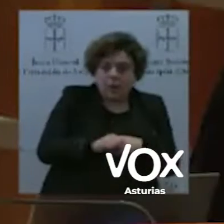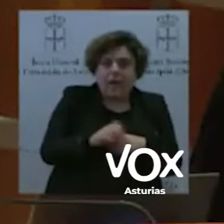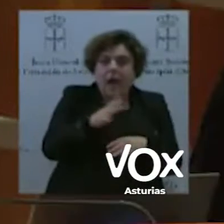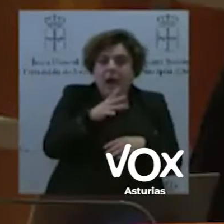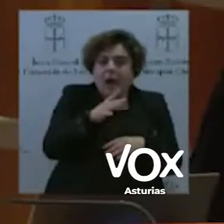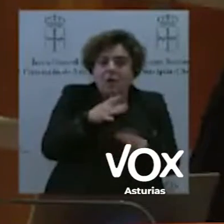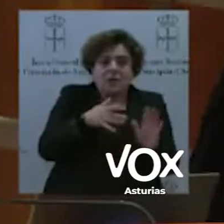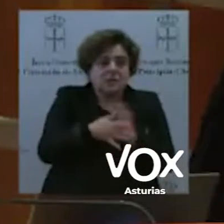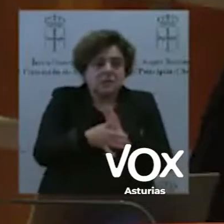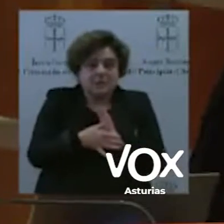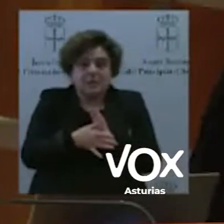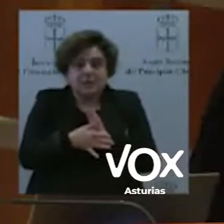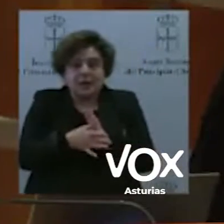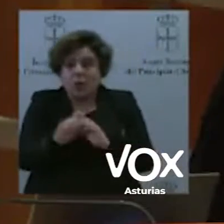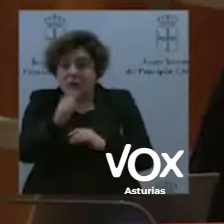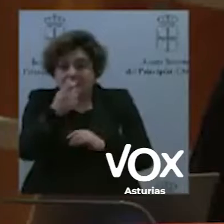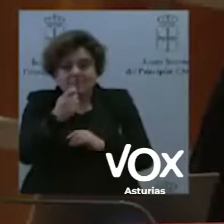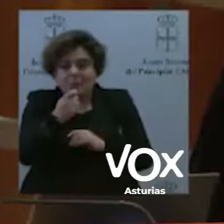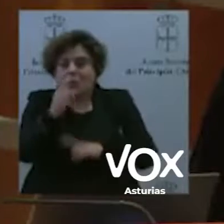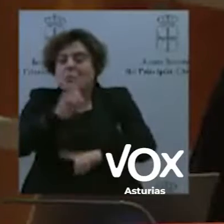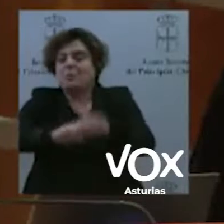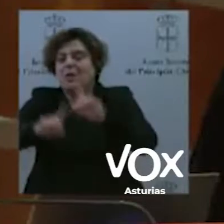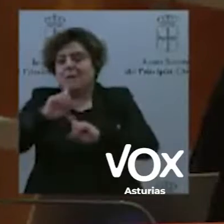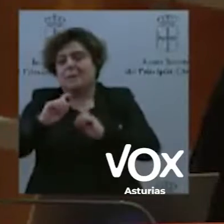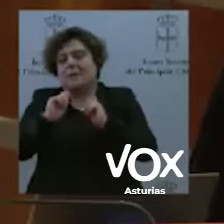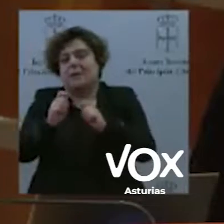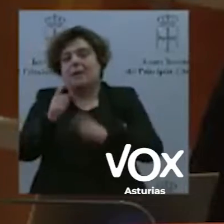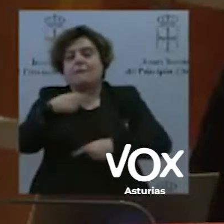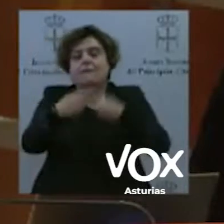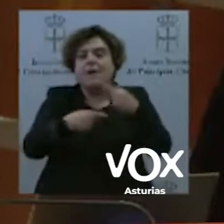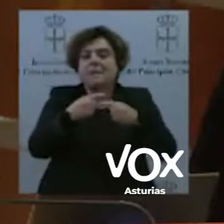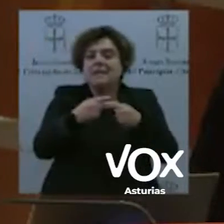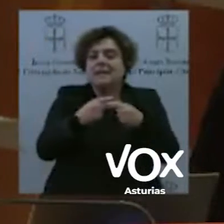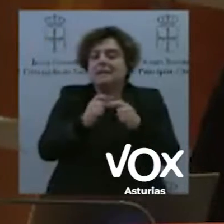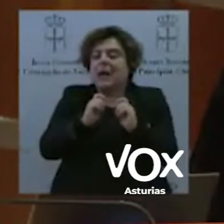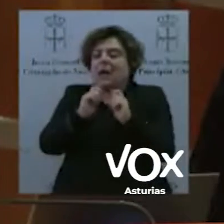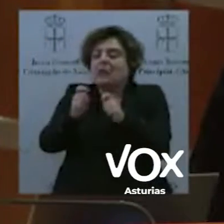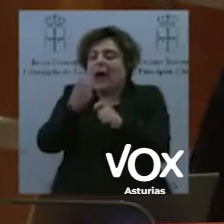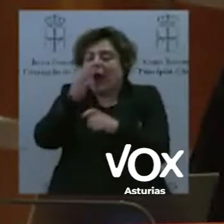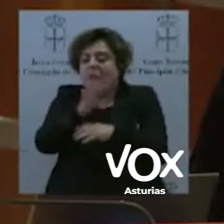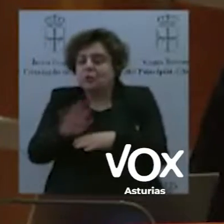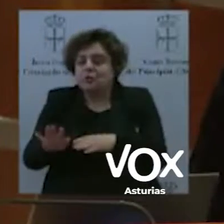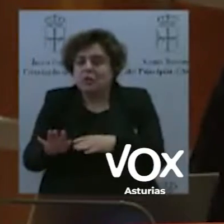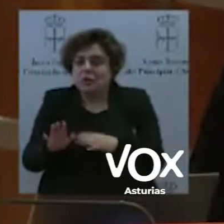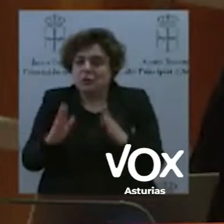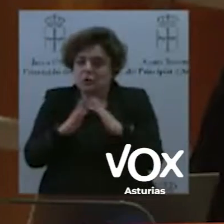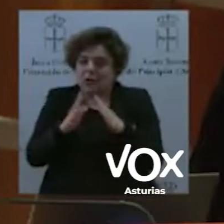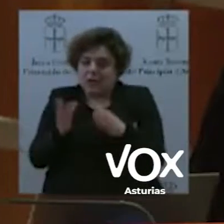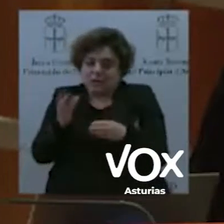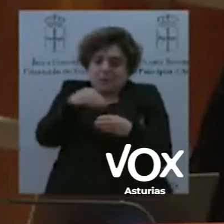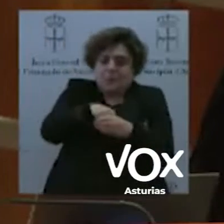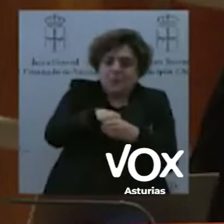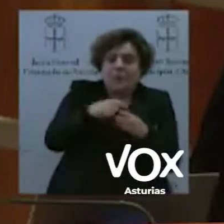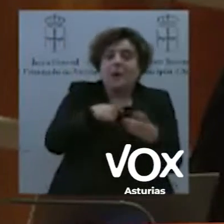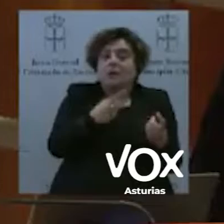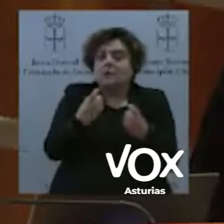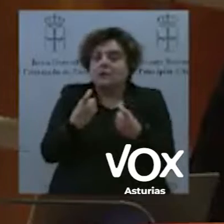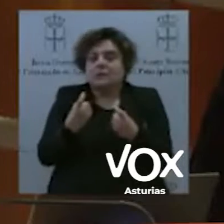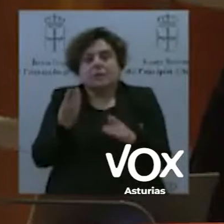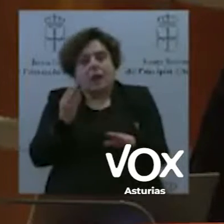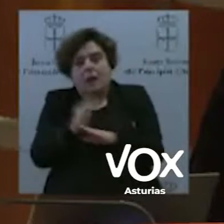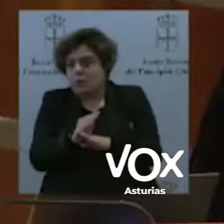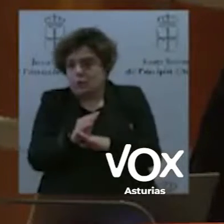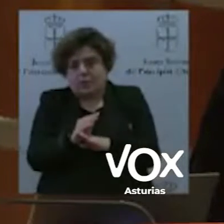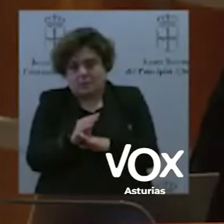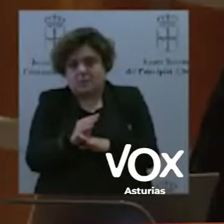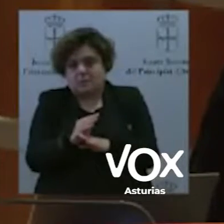excusas. Familias que ofrecen un hogar a los niños, pero que necesitan recibir las ayudas que les corresponde para hacer frente a los gastos que